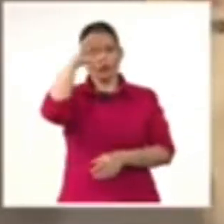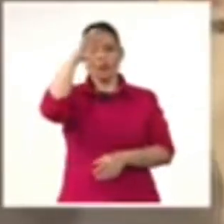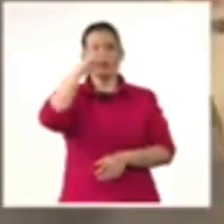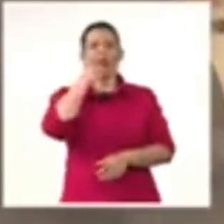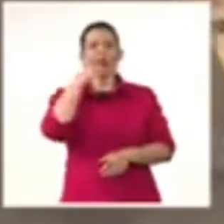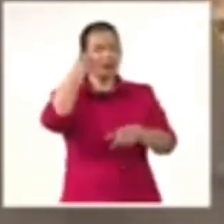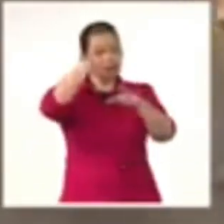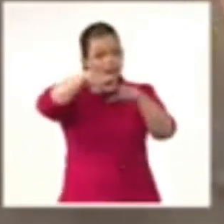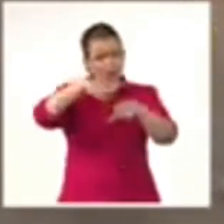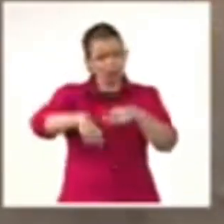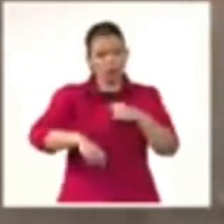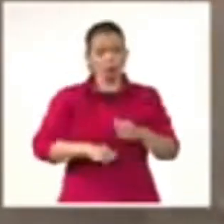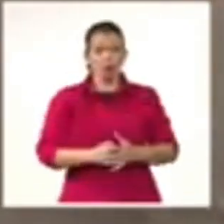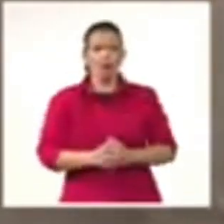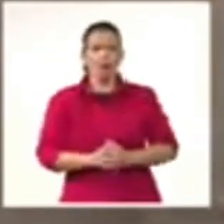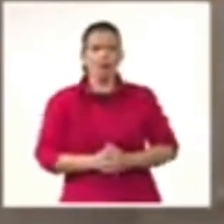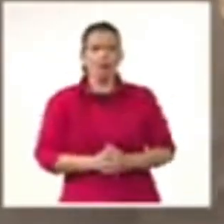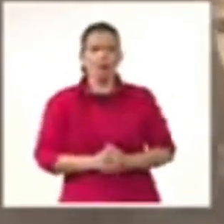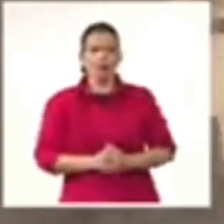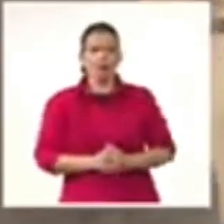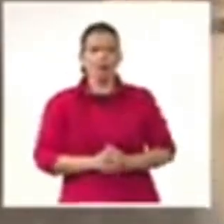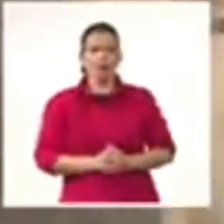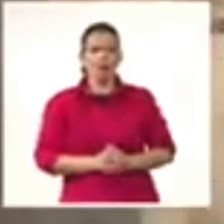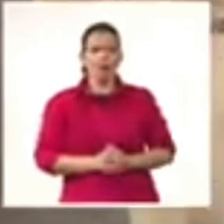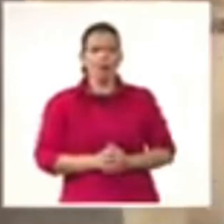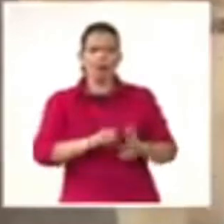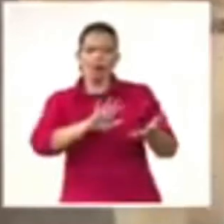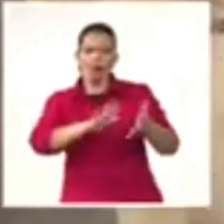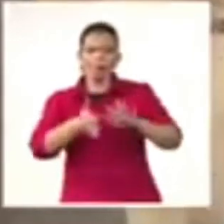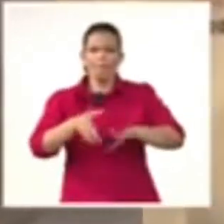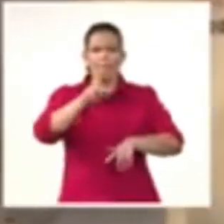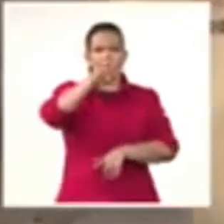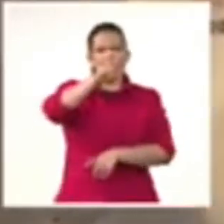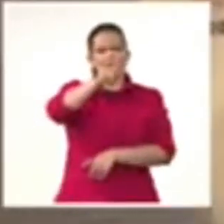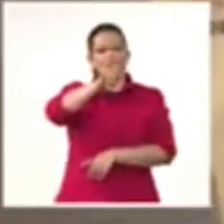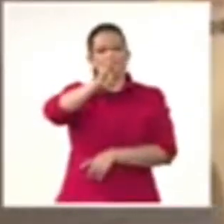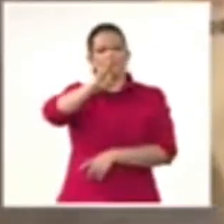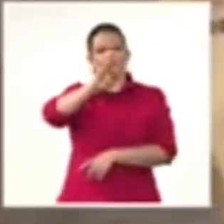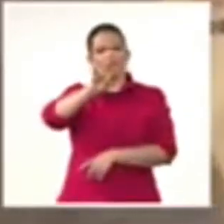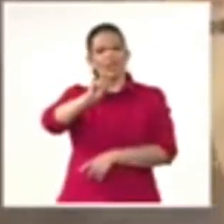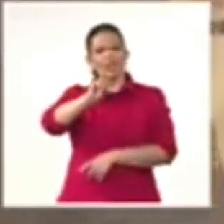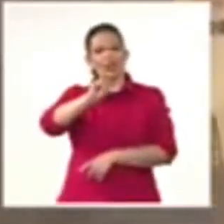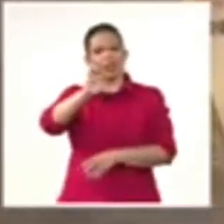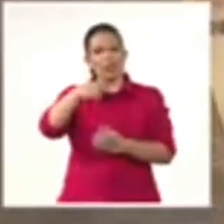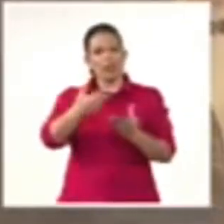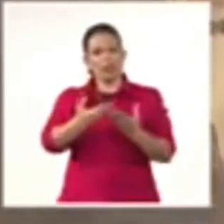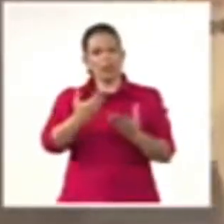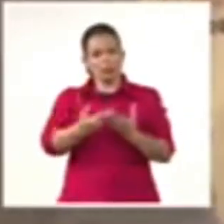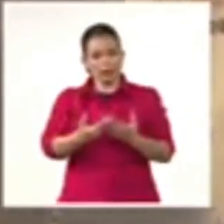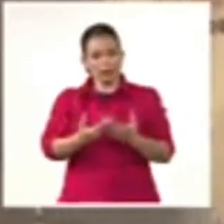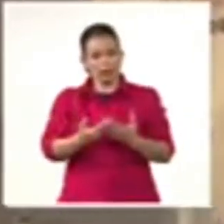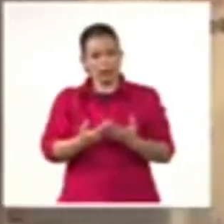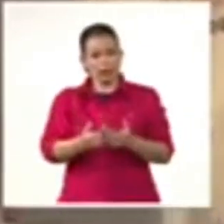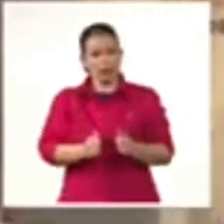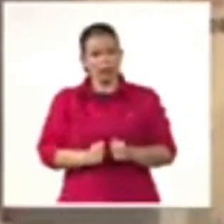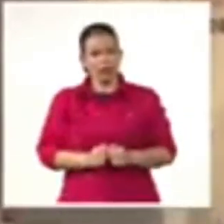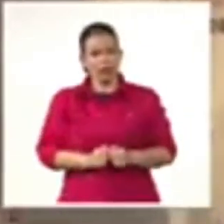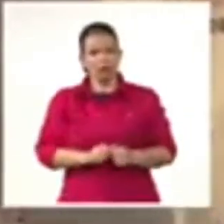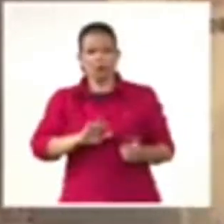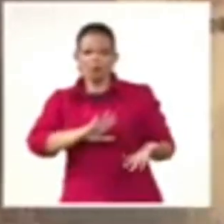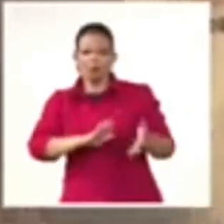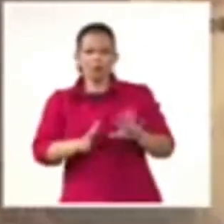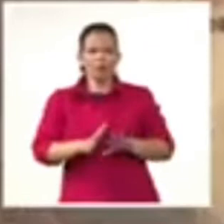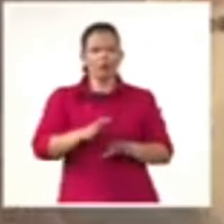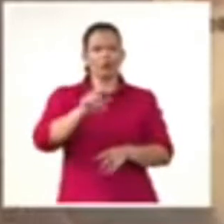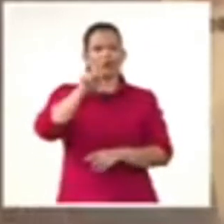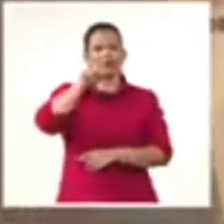entre otros. Unas 170 empresas y empresarios de 29 países y 171 asociaciones de